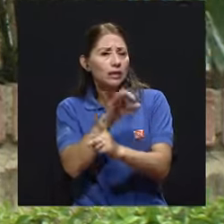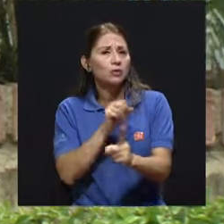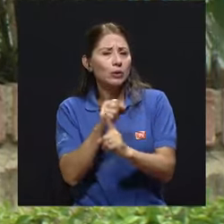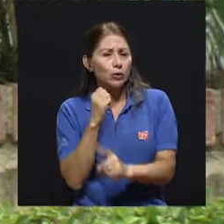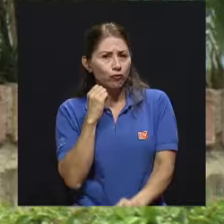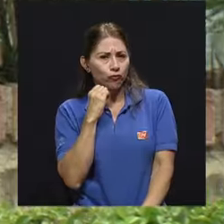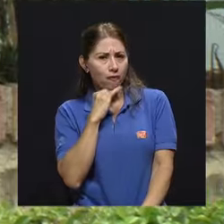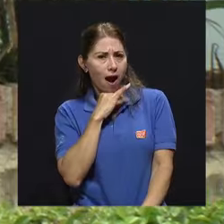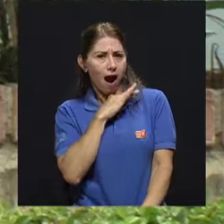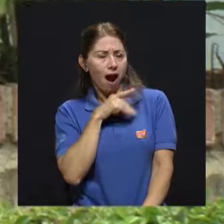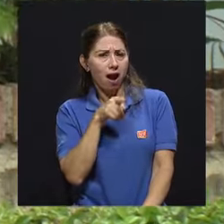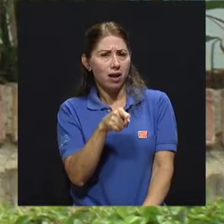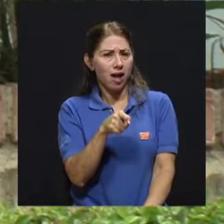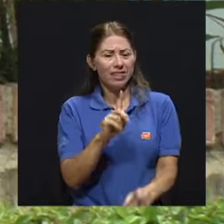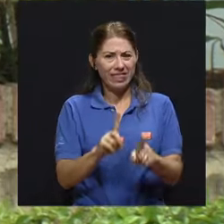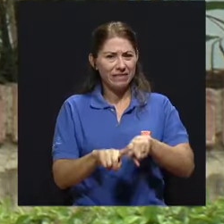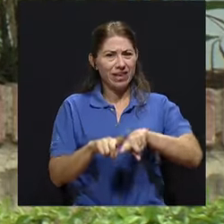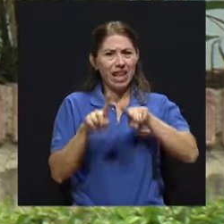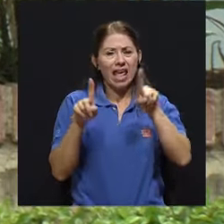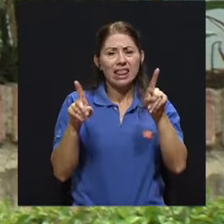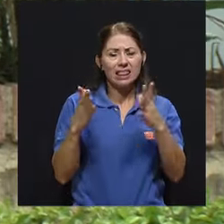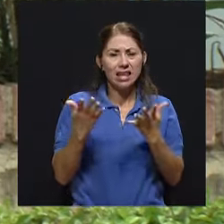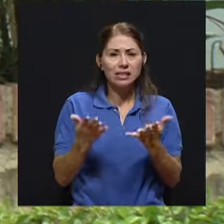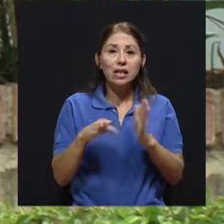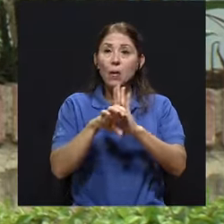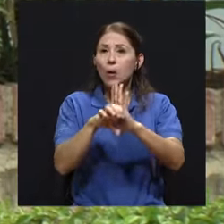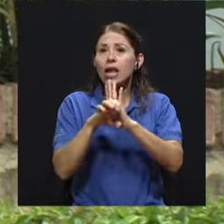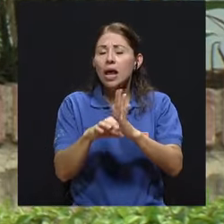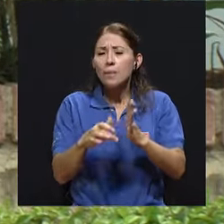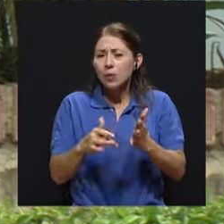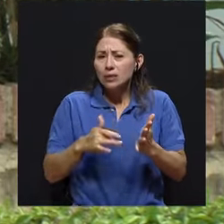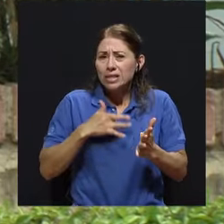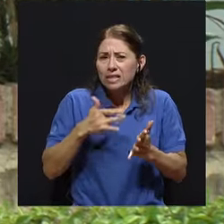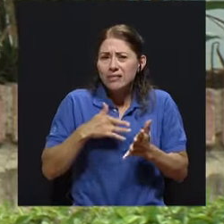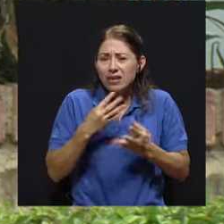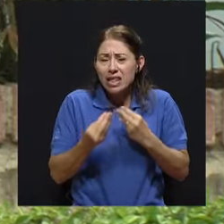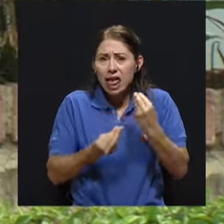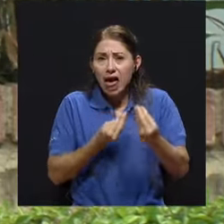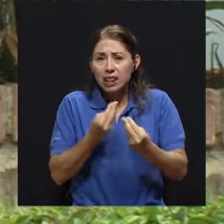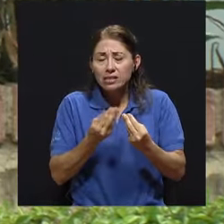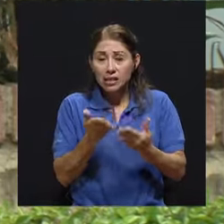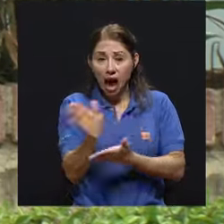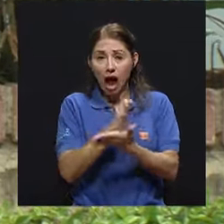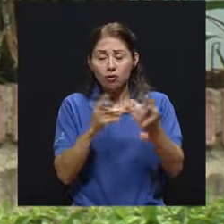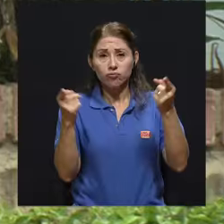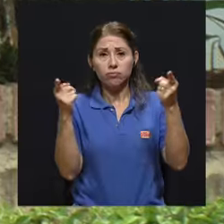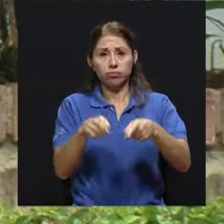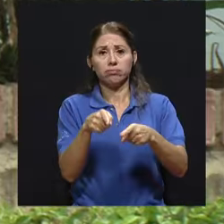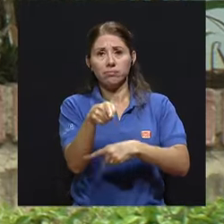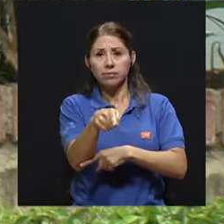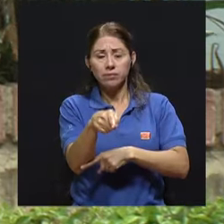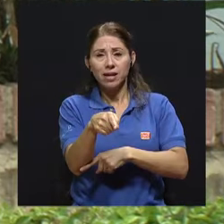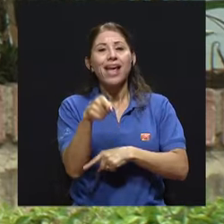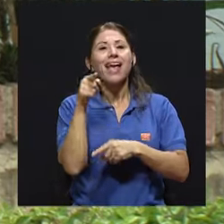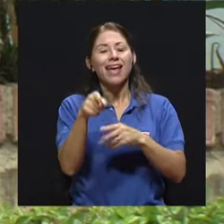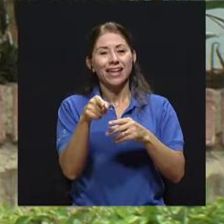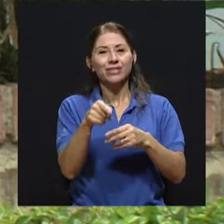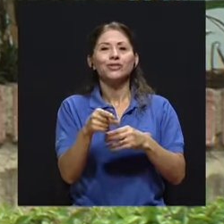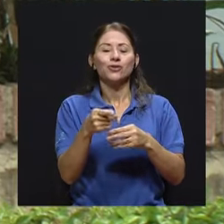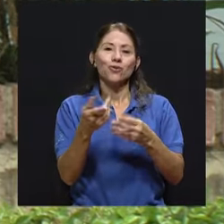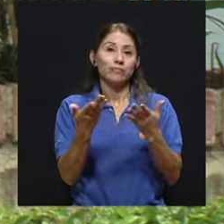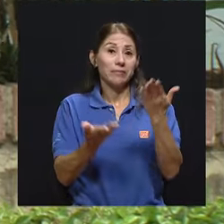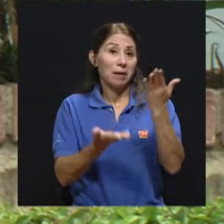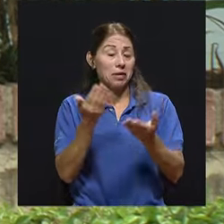raras, reacciones diferentes, hipersensibilidades, o sea que reacciona más de la cuenta, eso es lo que nos